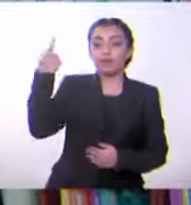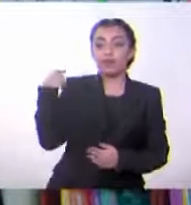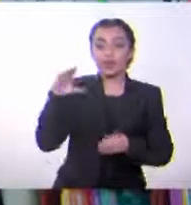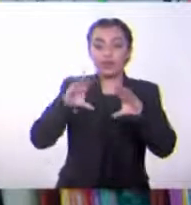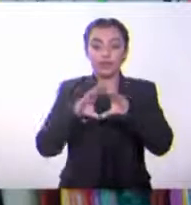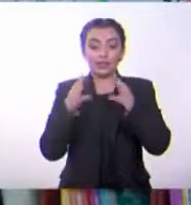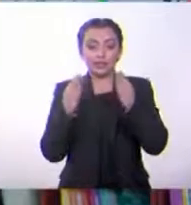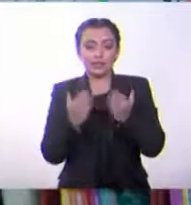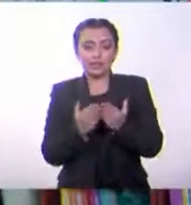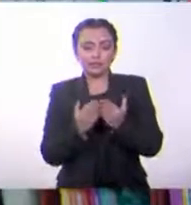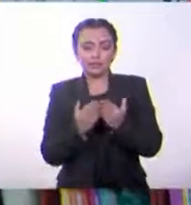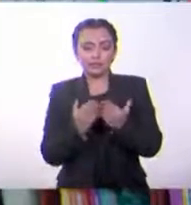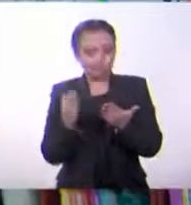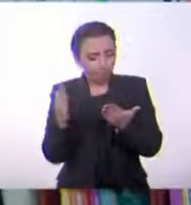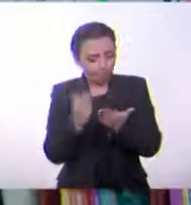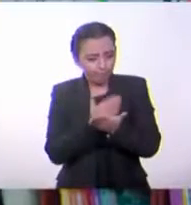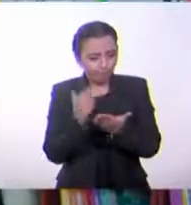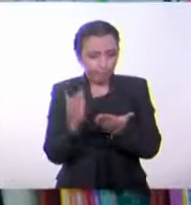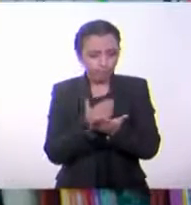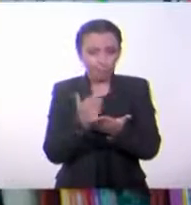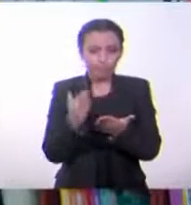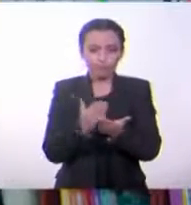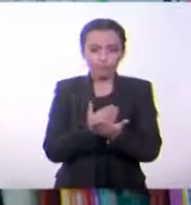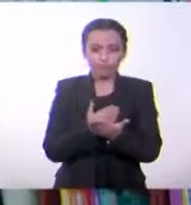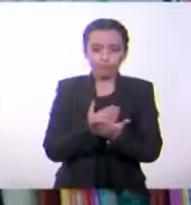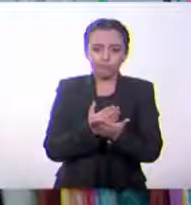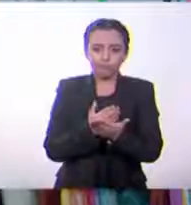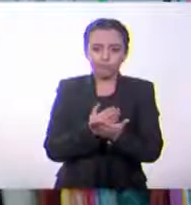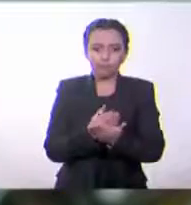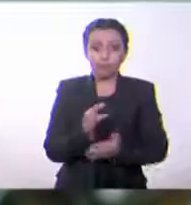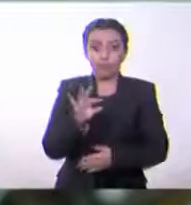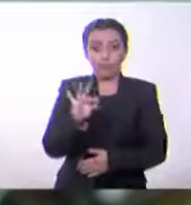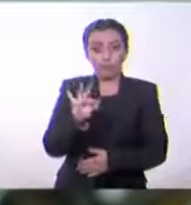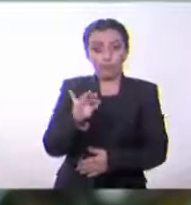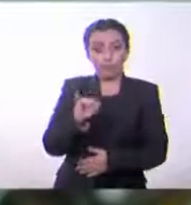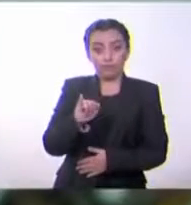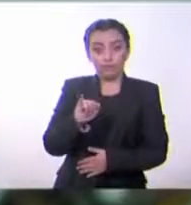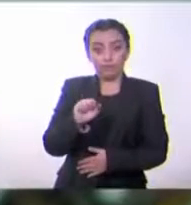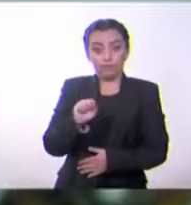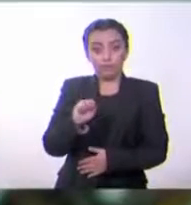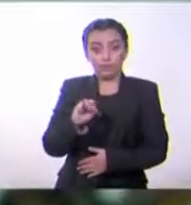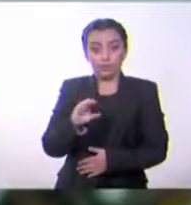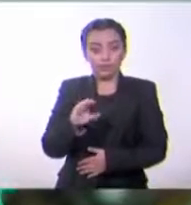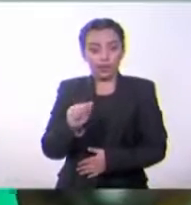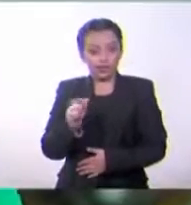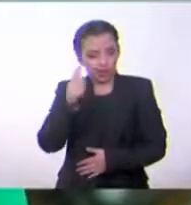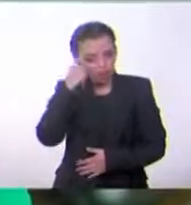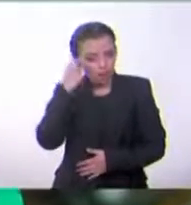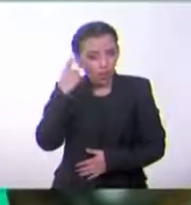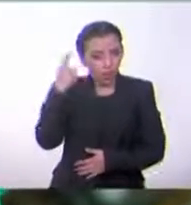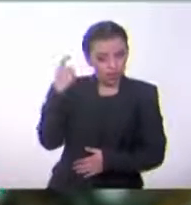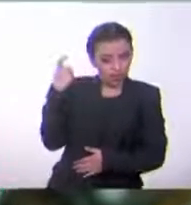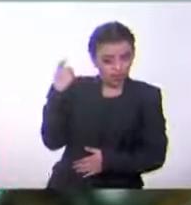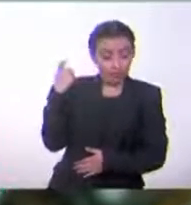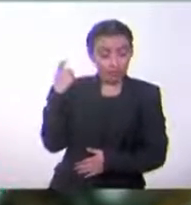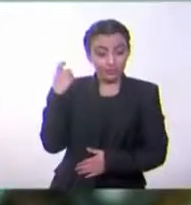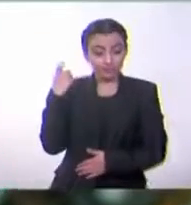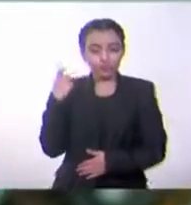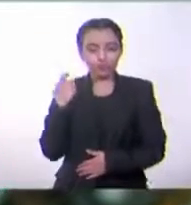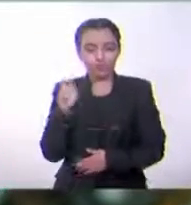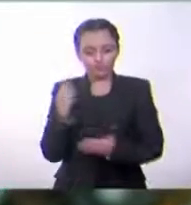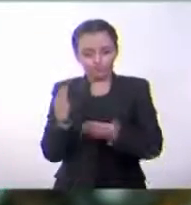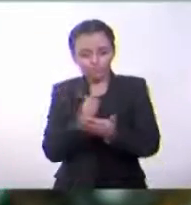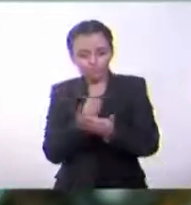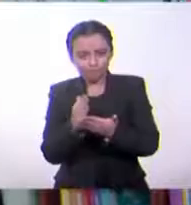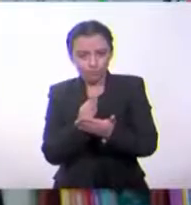las concentraciones en unidades físicas. ¿Las recuerdan? Estudiamos el porcentaje